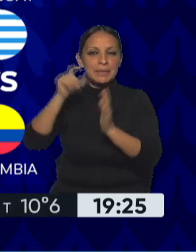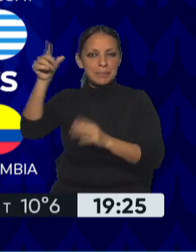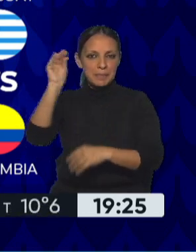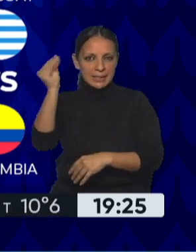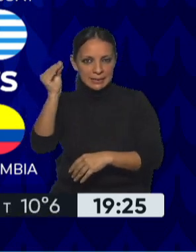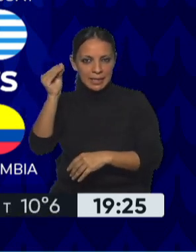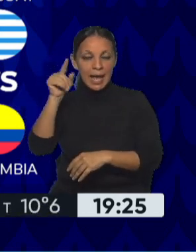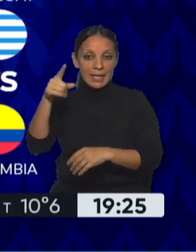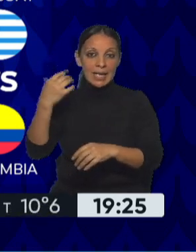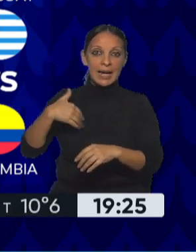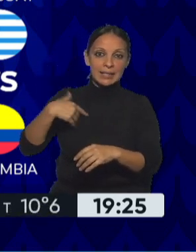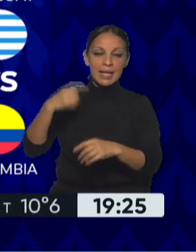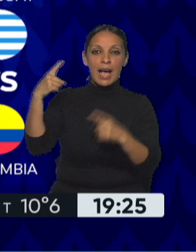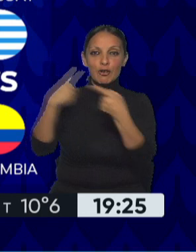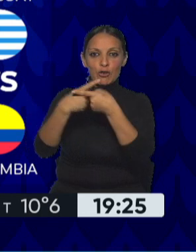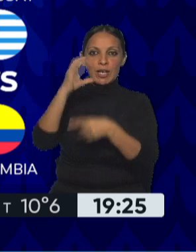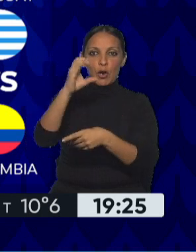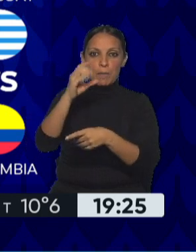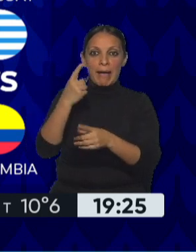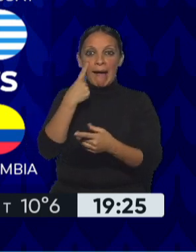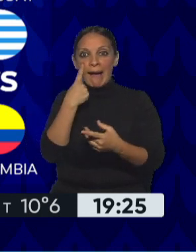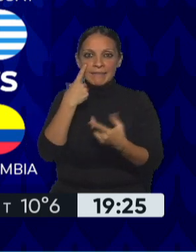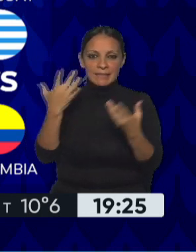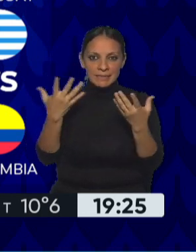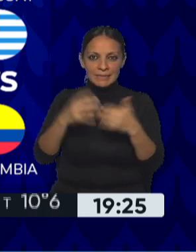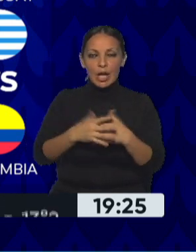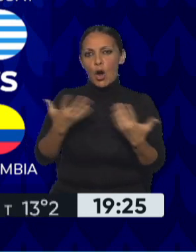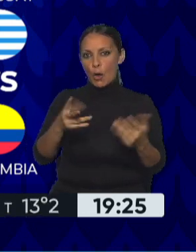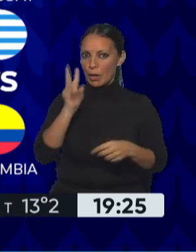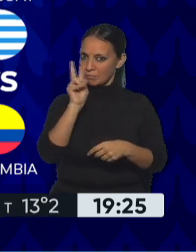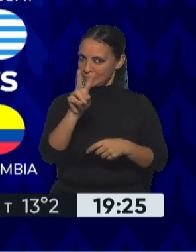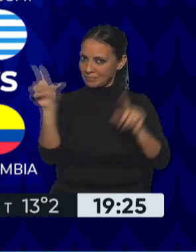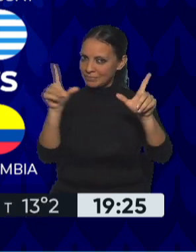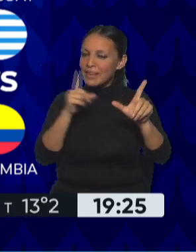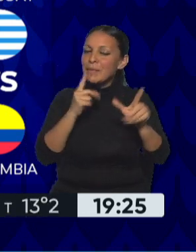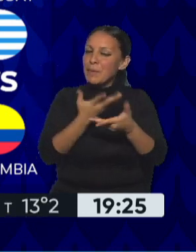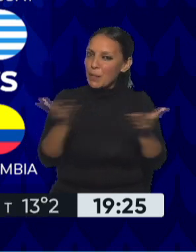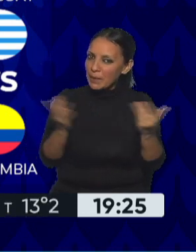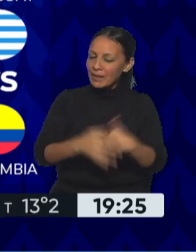Argentina, Colombia y obviamente la elección está hecha en la pantalla de la televisión pública.